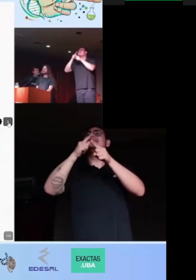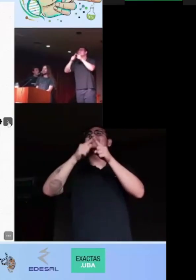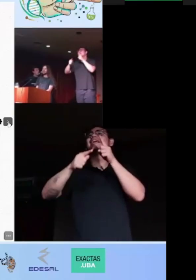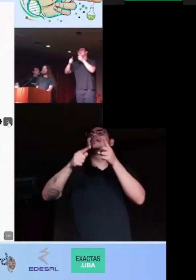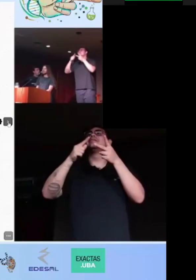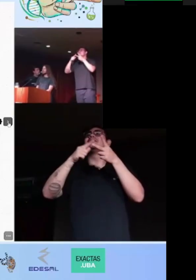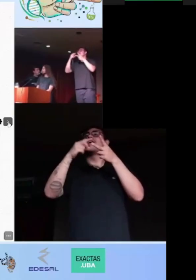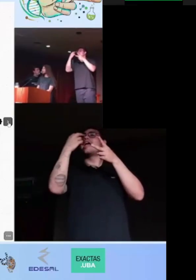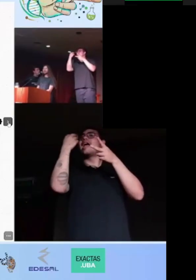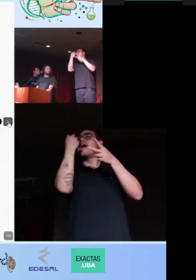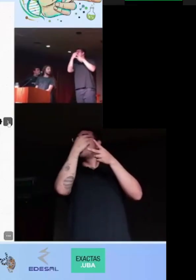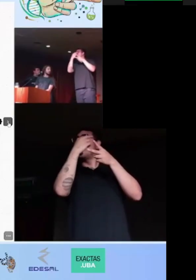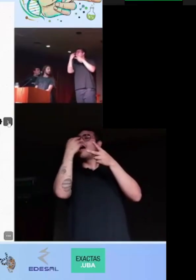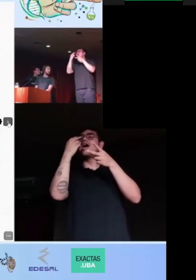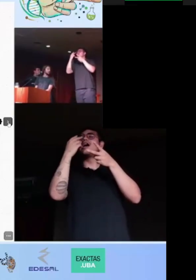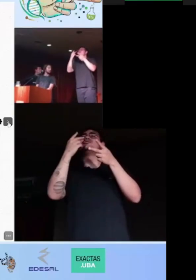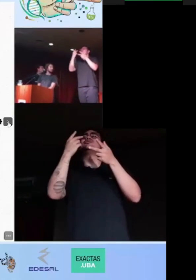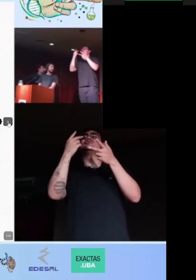no...